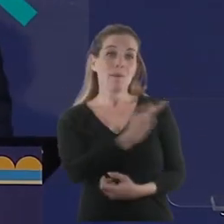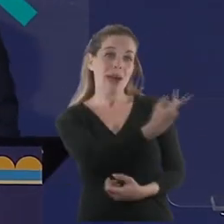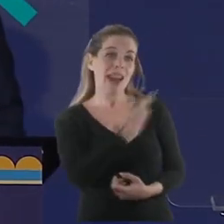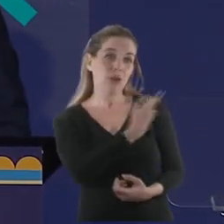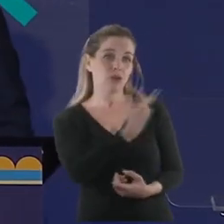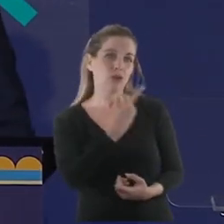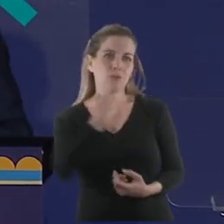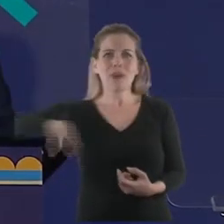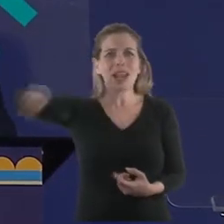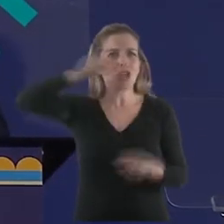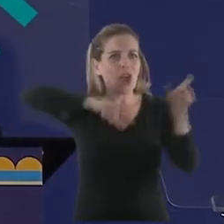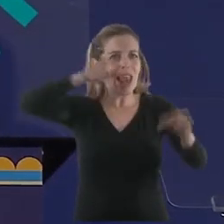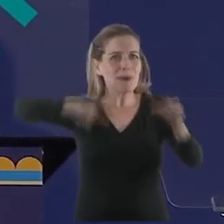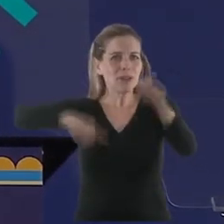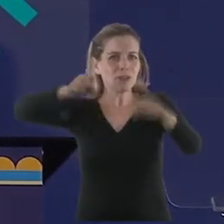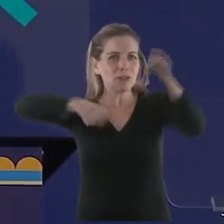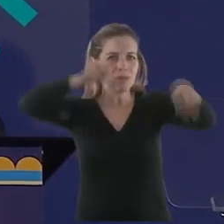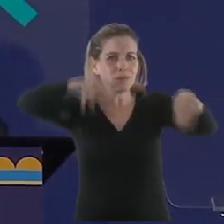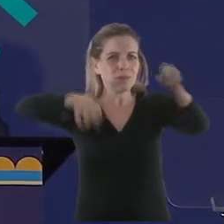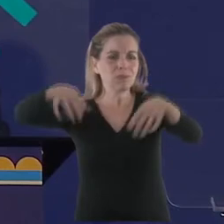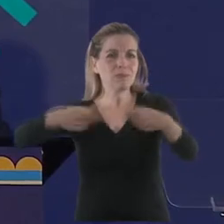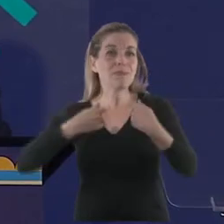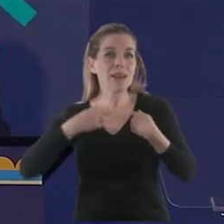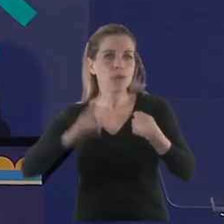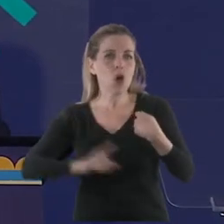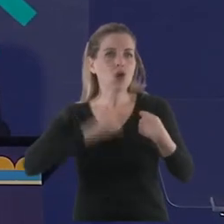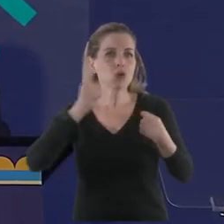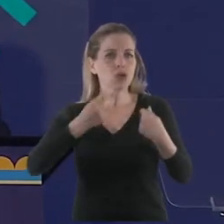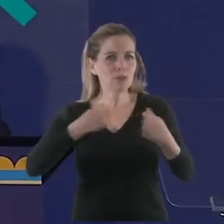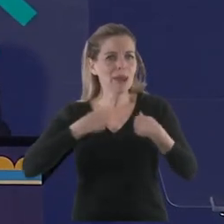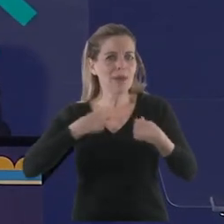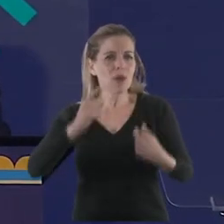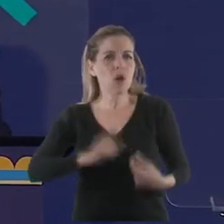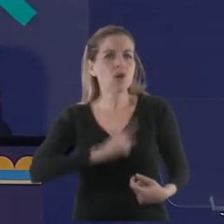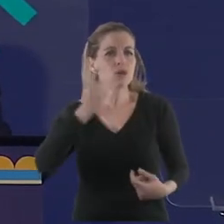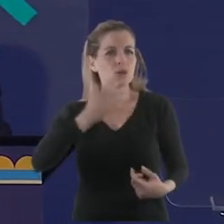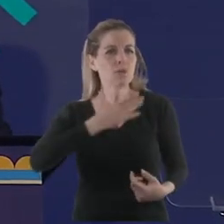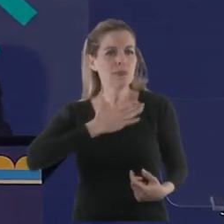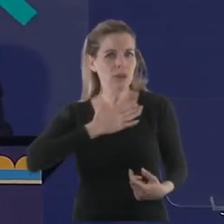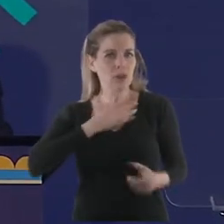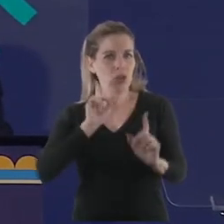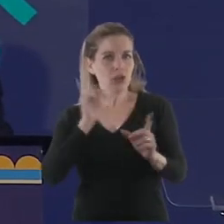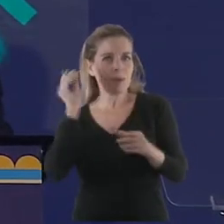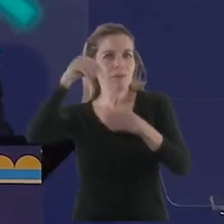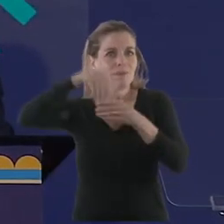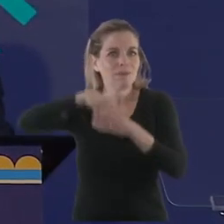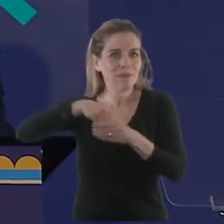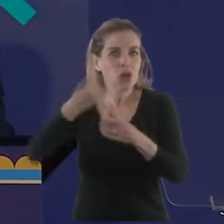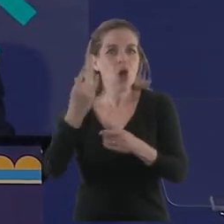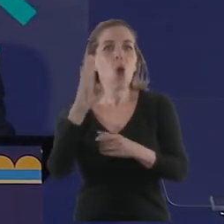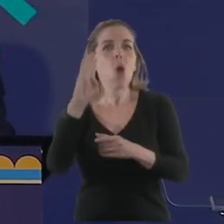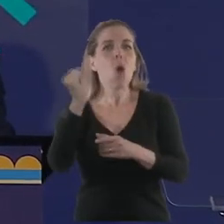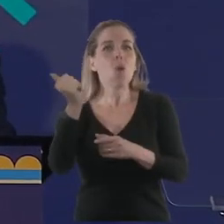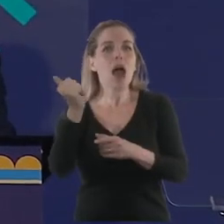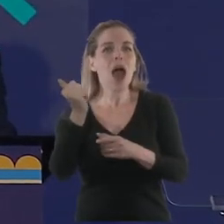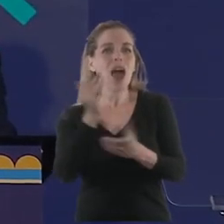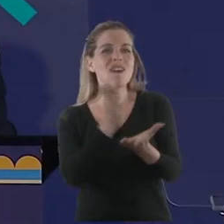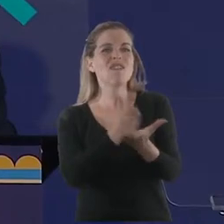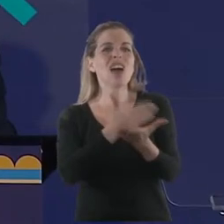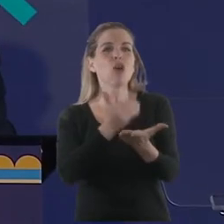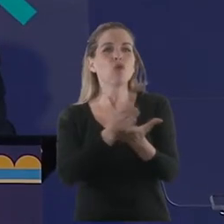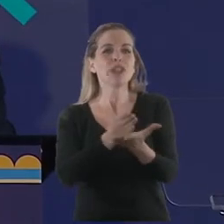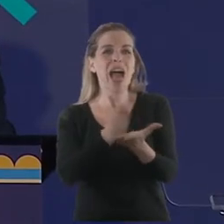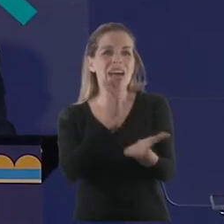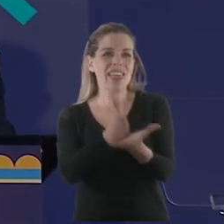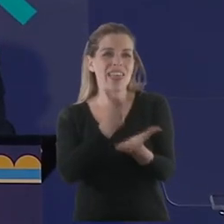acá es un verdadero orgullo. Para mí en lo personal es un verdadero orgullo haber sido parte de la UBA. Me siento aún parte de la Universidad de Buenos